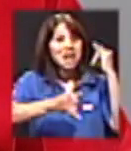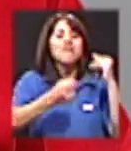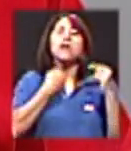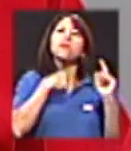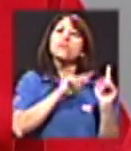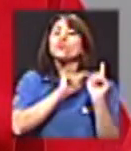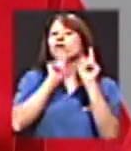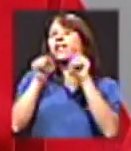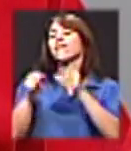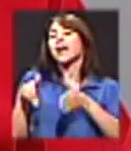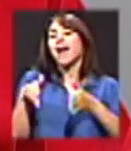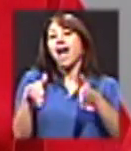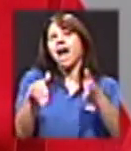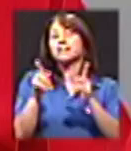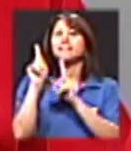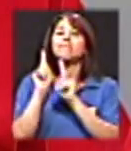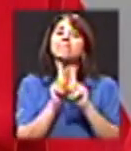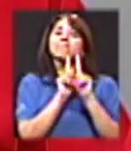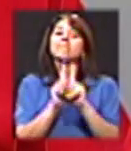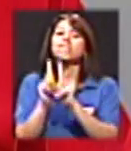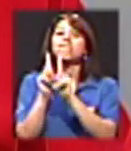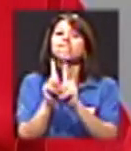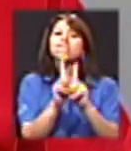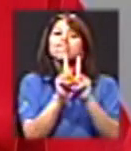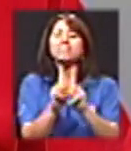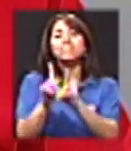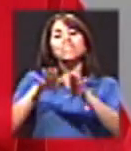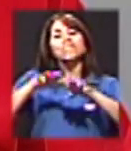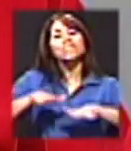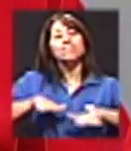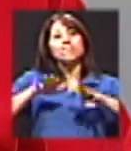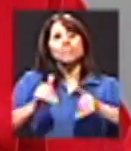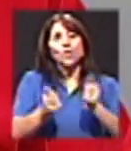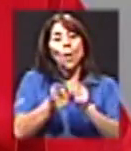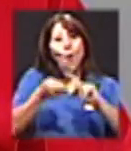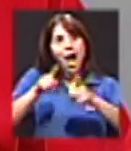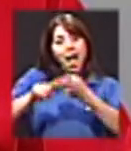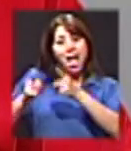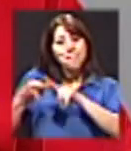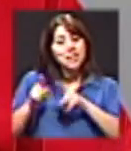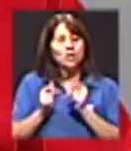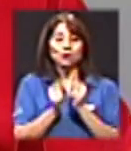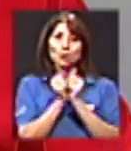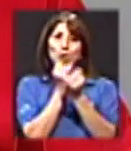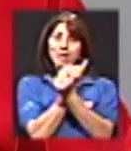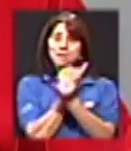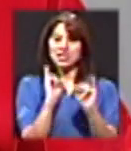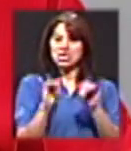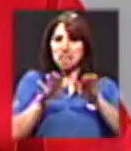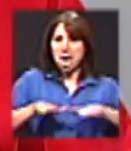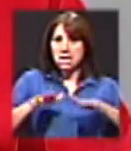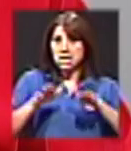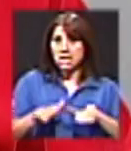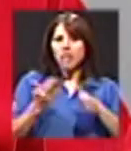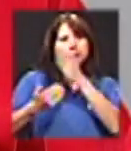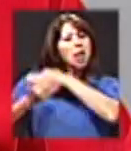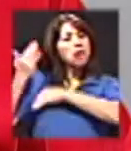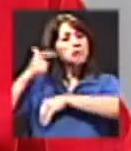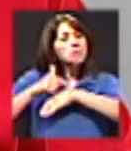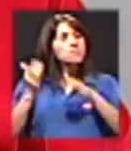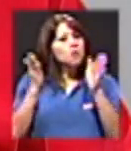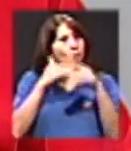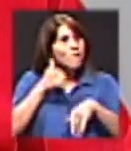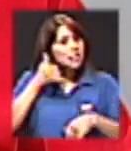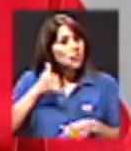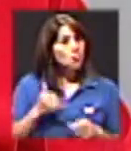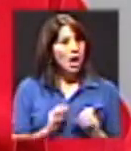amigos, con mucha tranquilidad y como mucha independencia. No había celulares, nadie lo